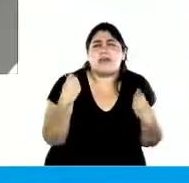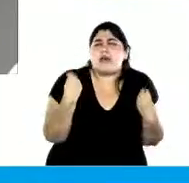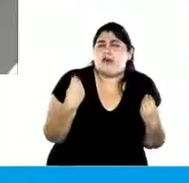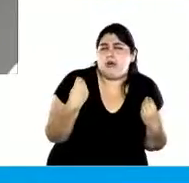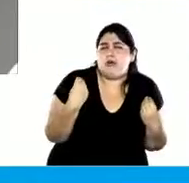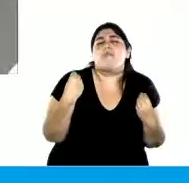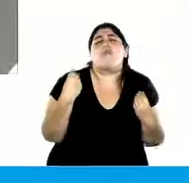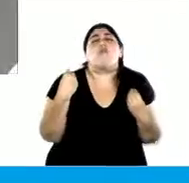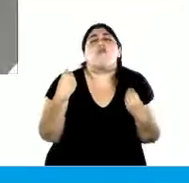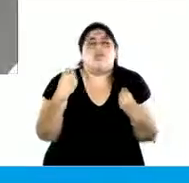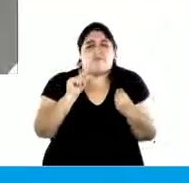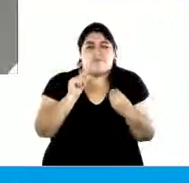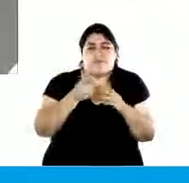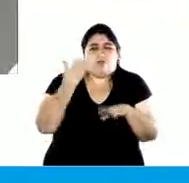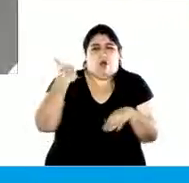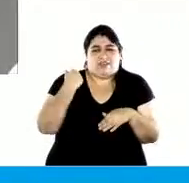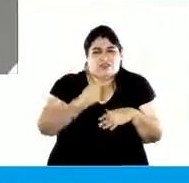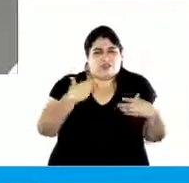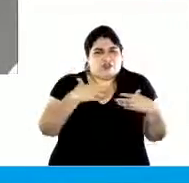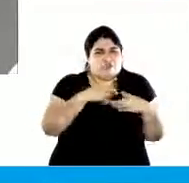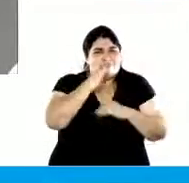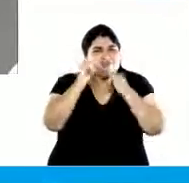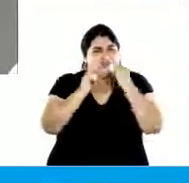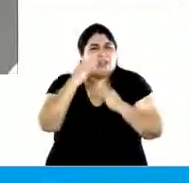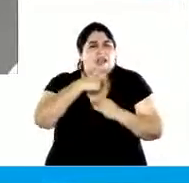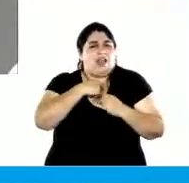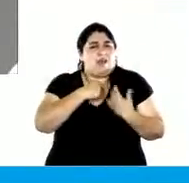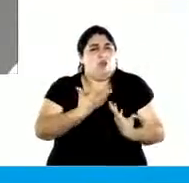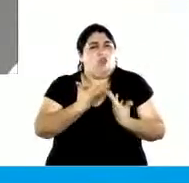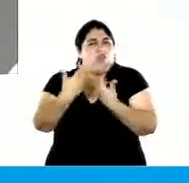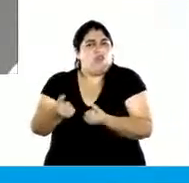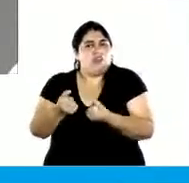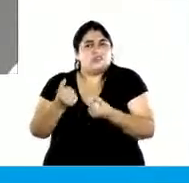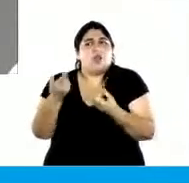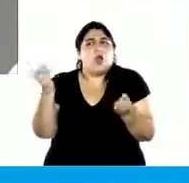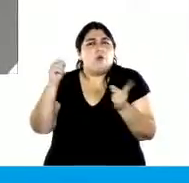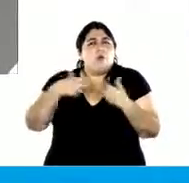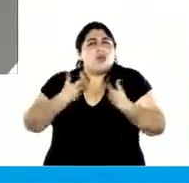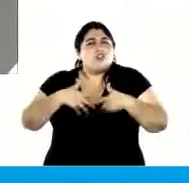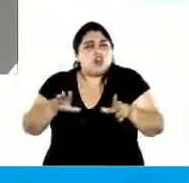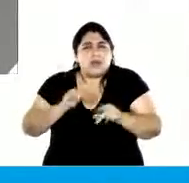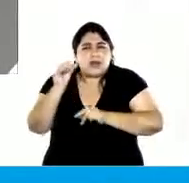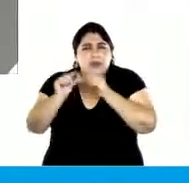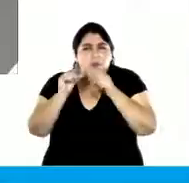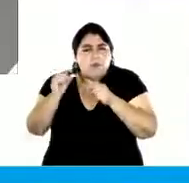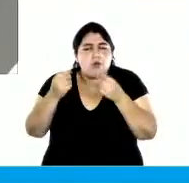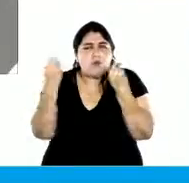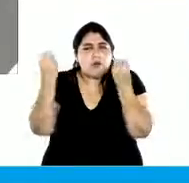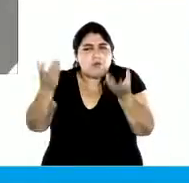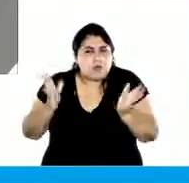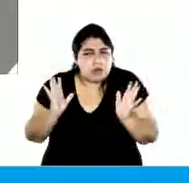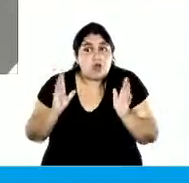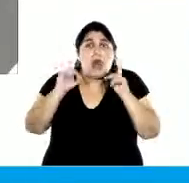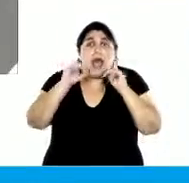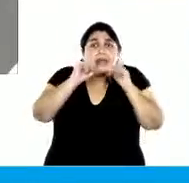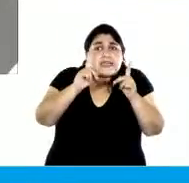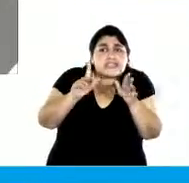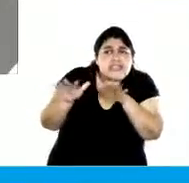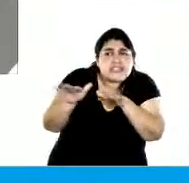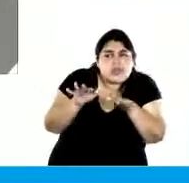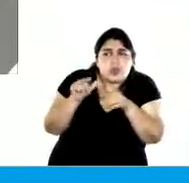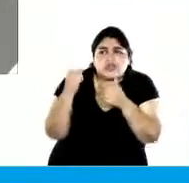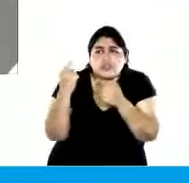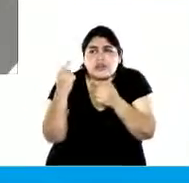dijo el comunicado de nuestro espacio, defendemos la mayor normalidad posible. La mayor normalidad posible es, por supuesto, atender algunas situaciones en